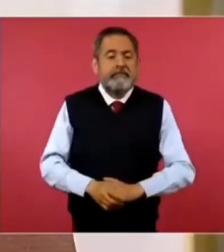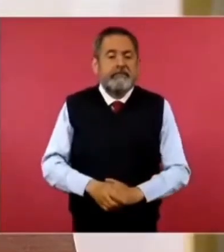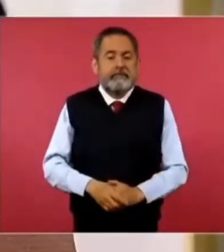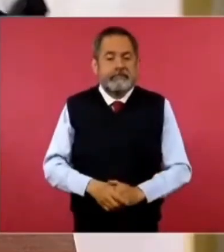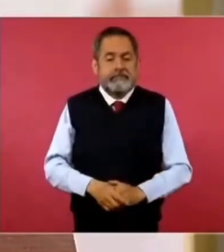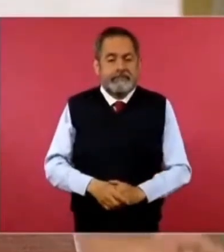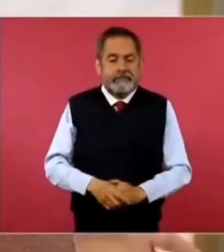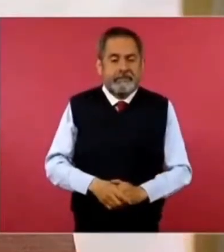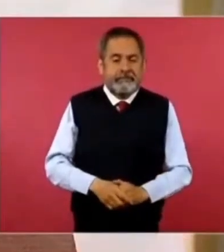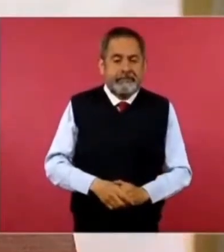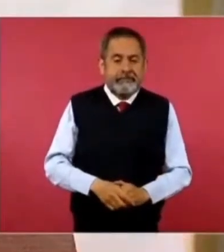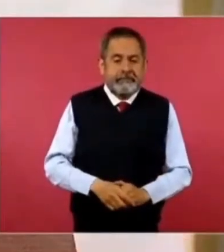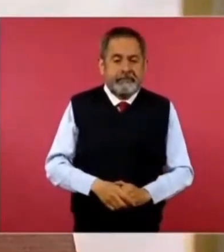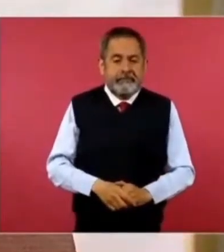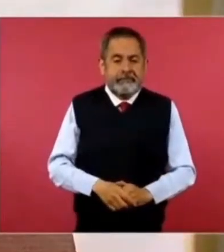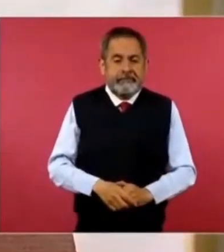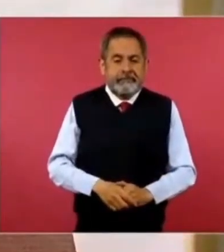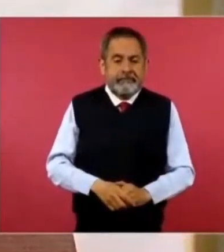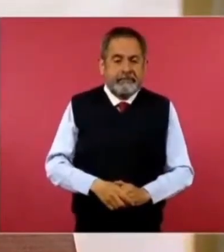por